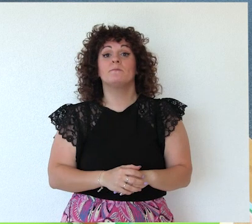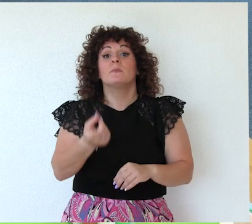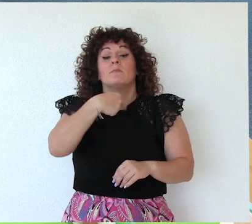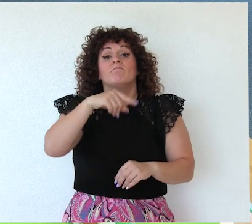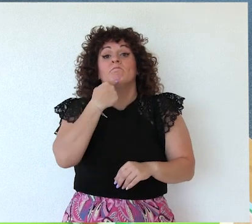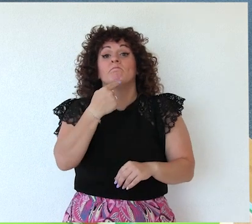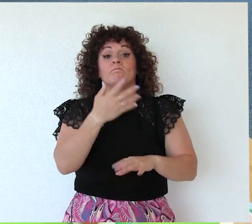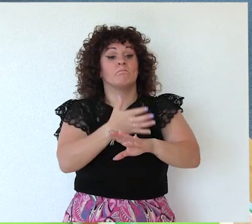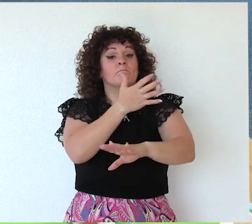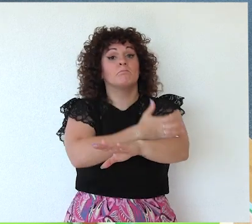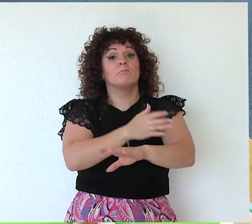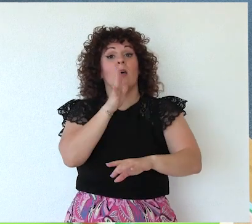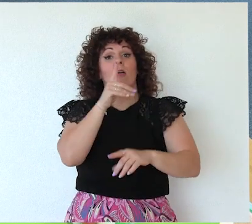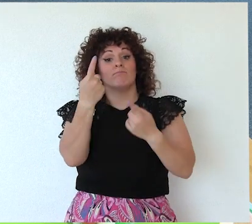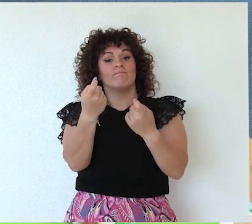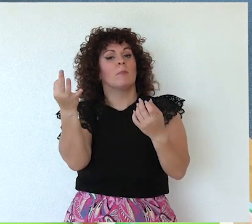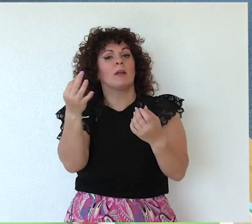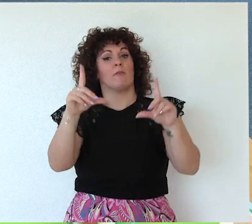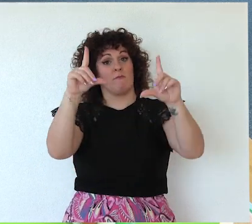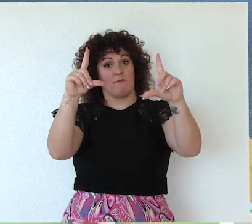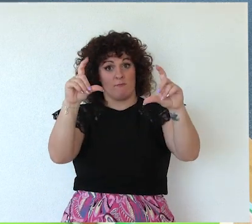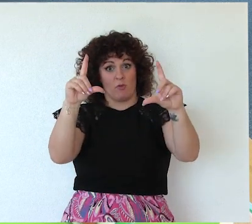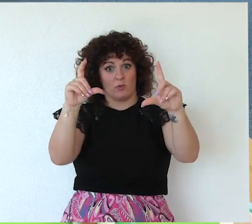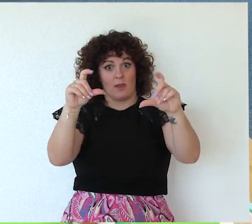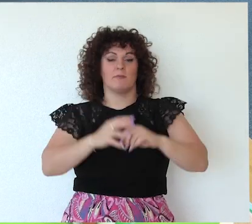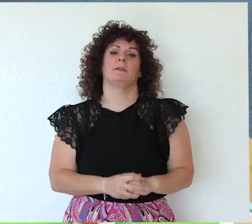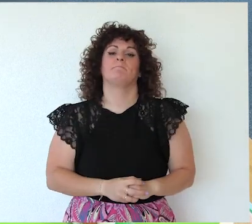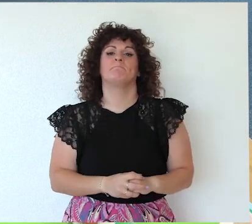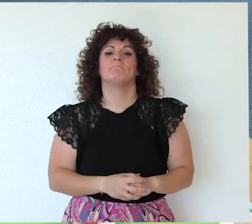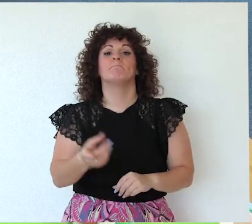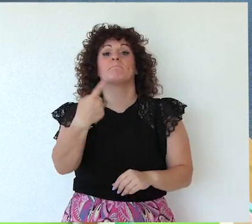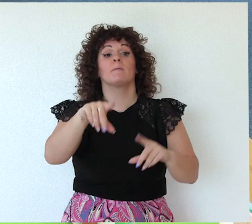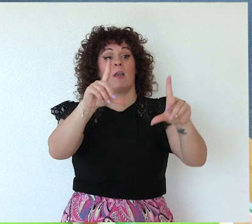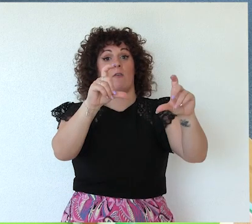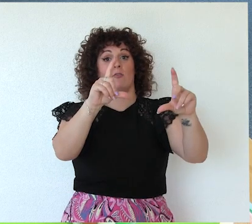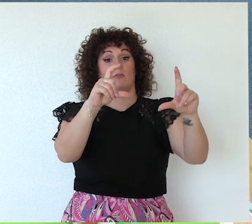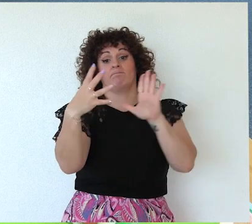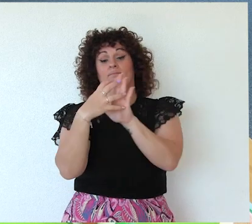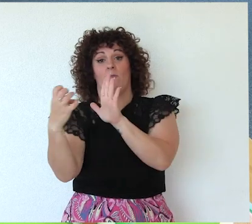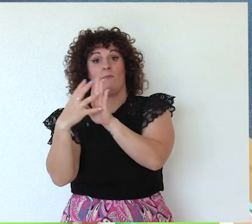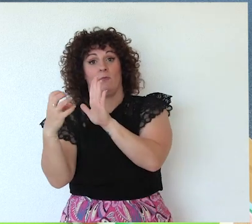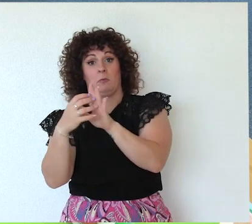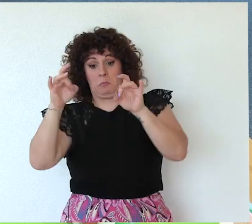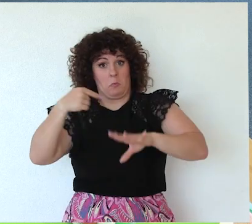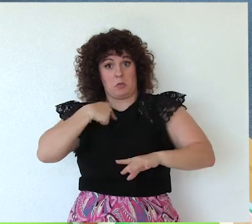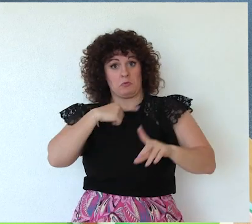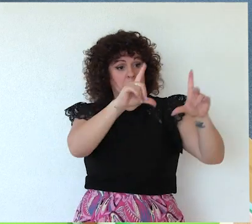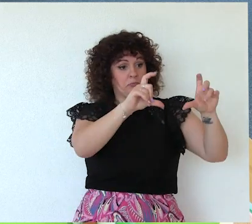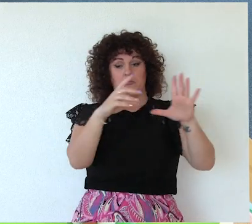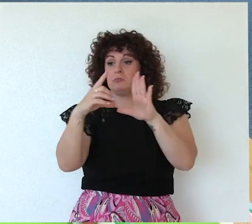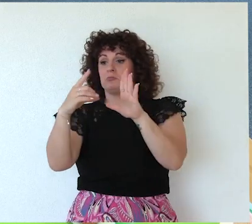Como hemos dicho, para esta actividad vamos a emplear fotografías. Para ello podéis fotocopiar, como hemos hecho